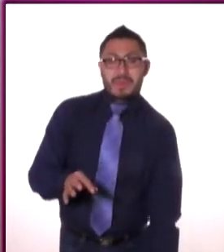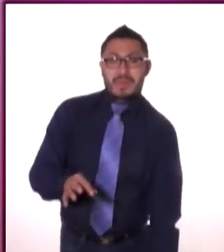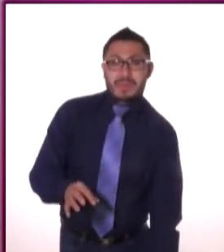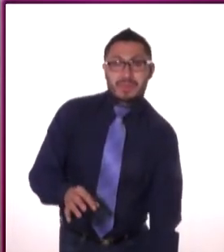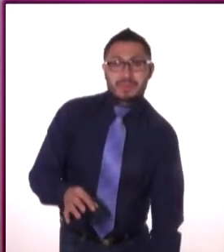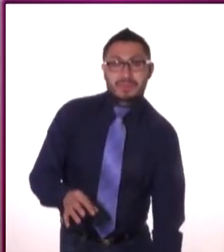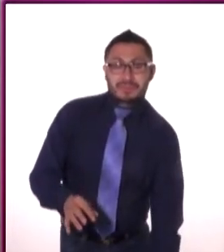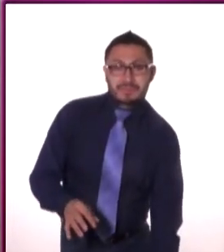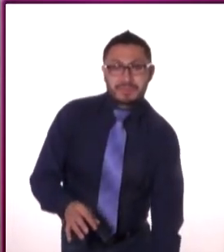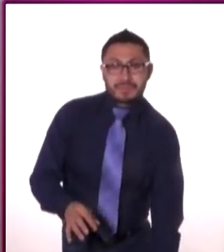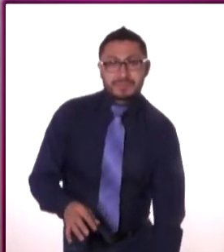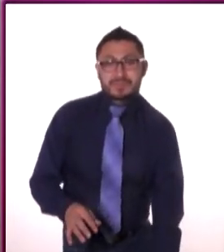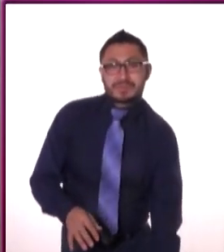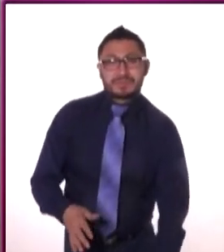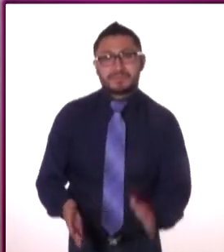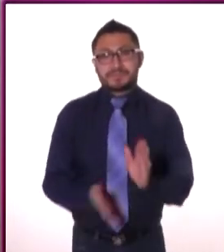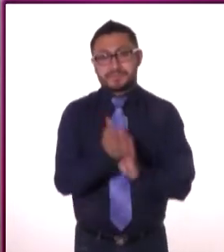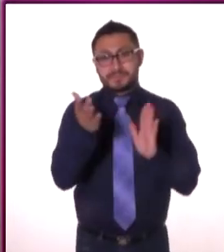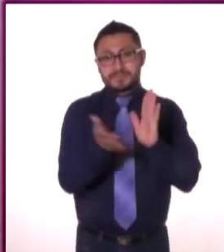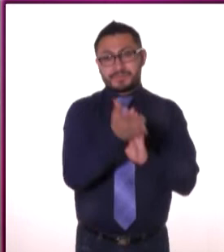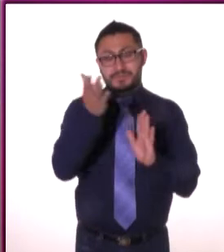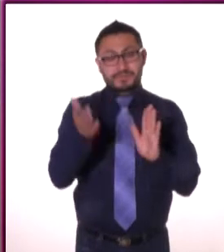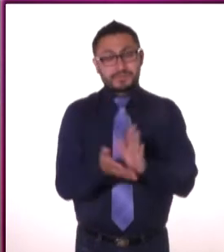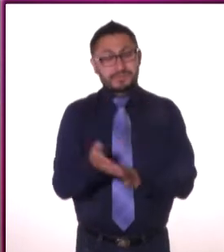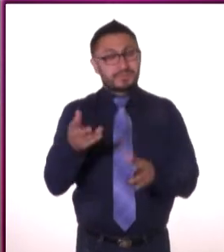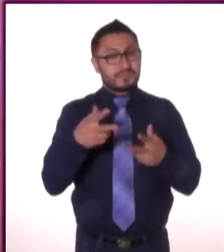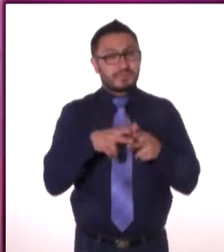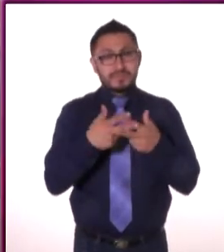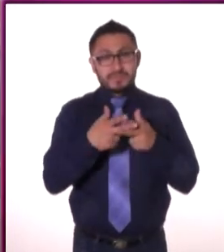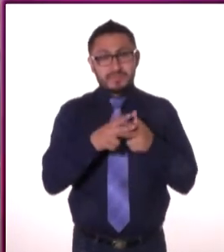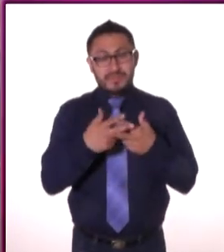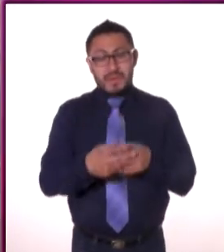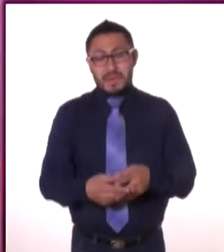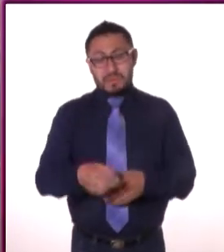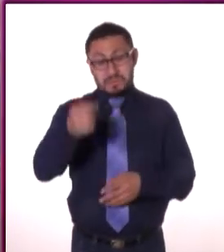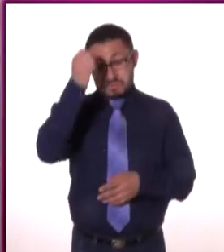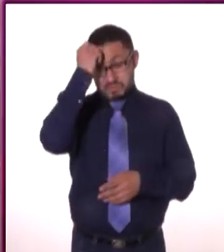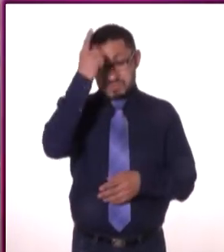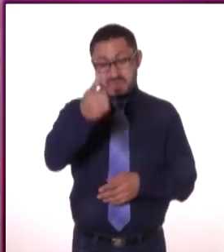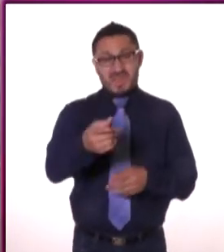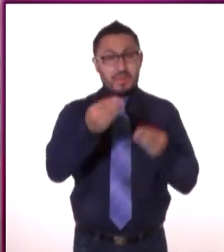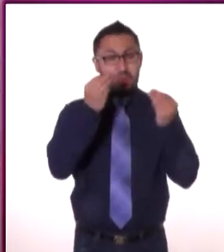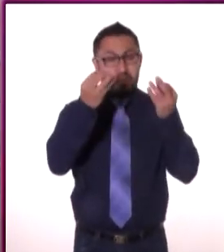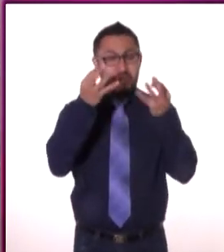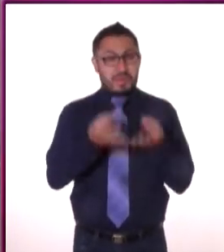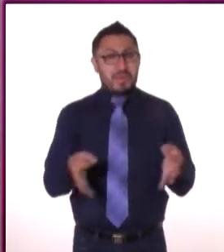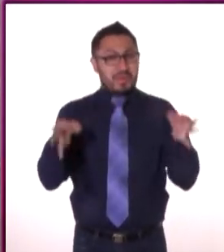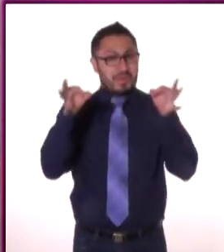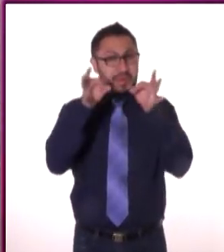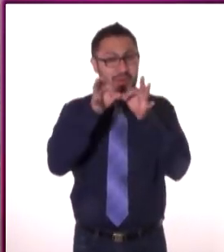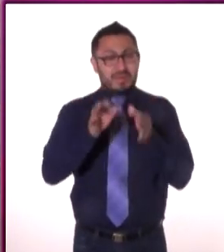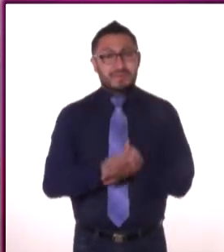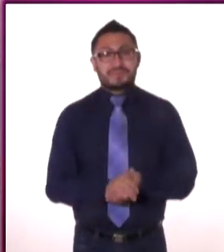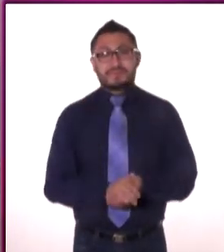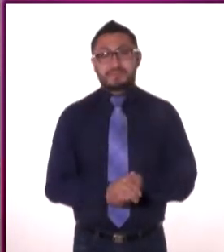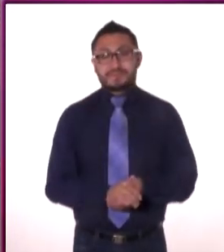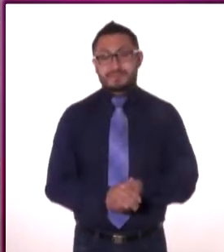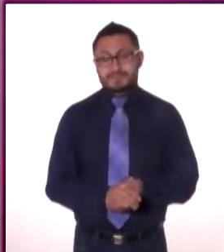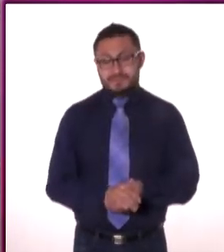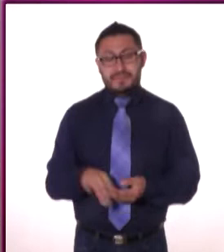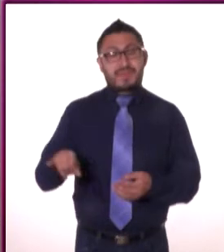ingeniero, pues construye dispositivos de gran ingenio y de mucha eficiencia.